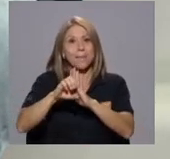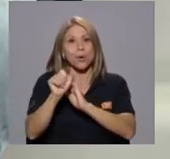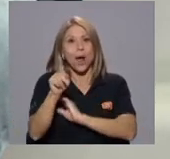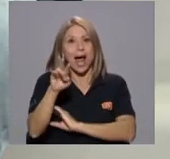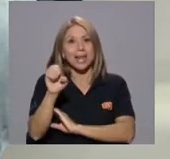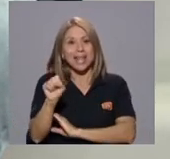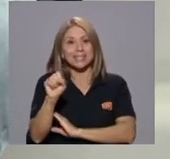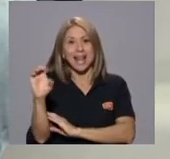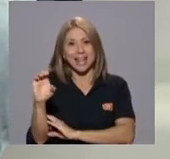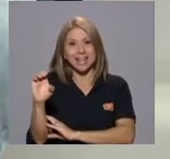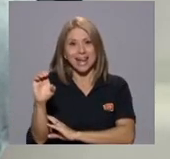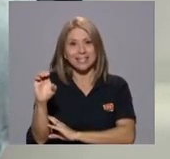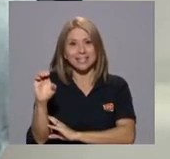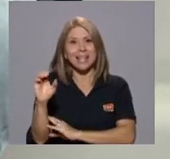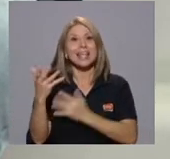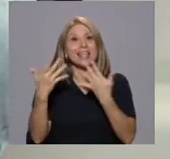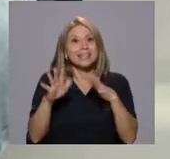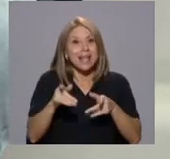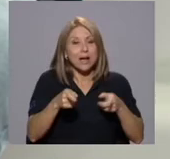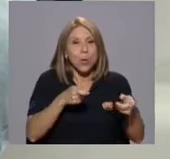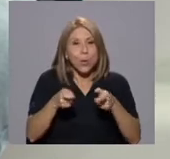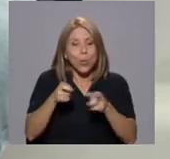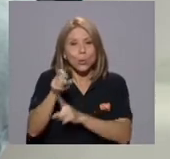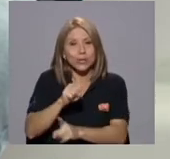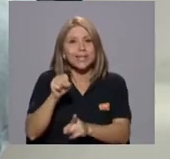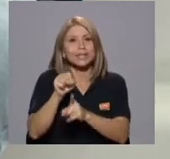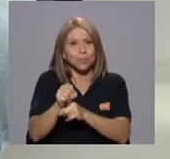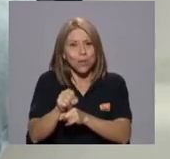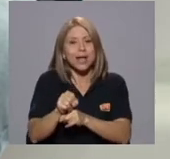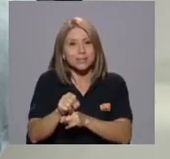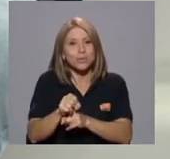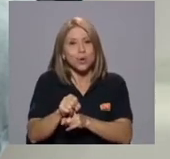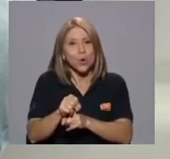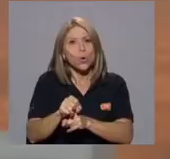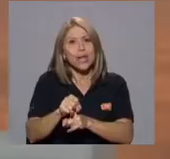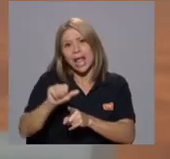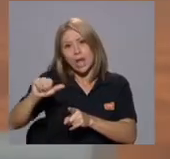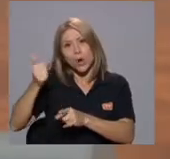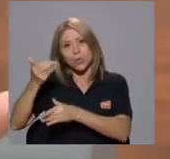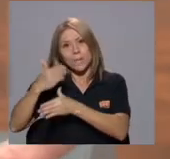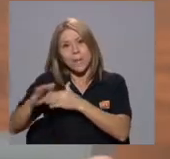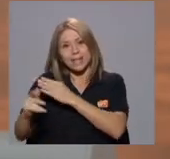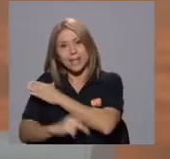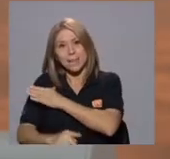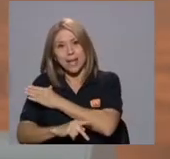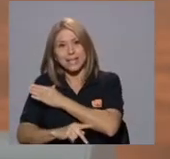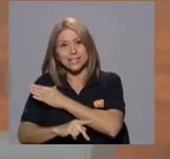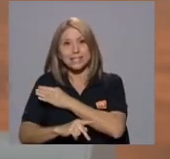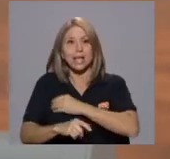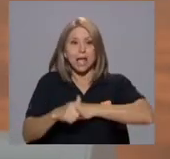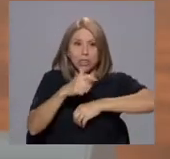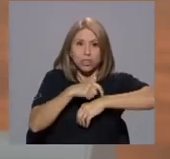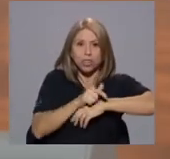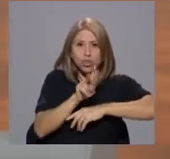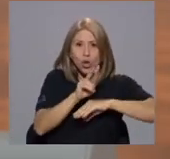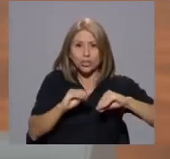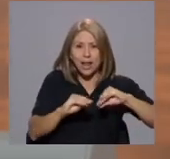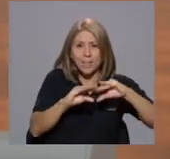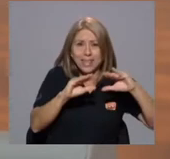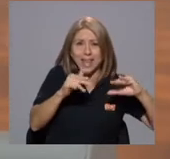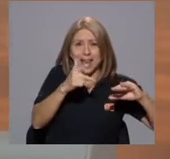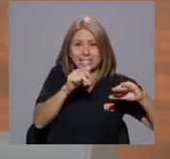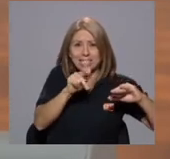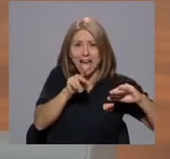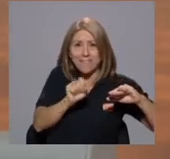que todavía ya tenía el control de la situación en otra parte del país. Chávez a las 2 de la mañana le pide